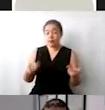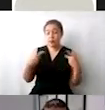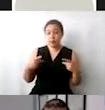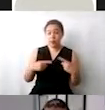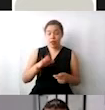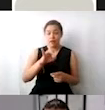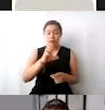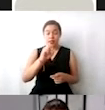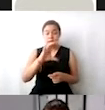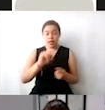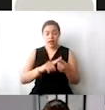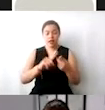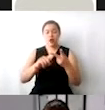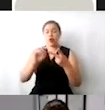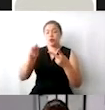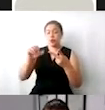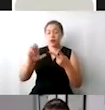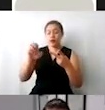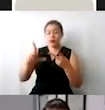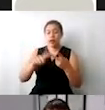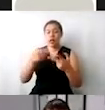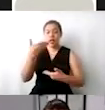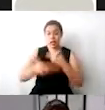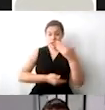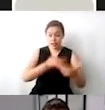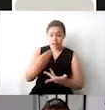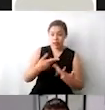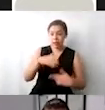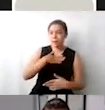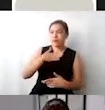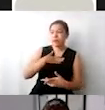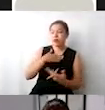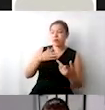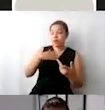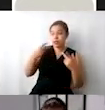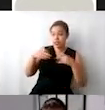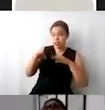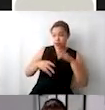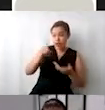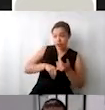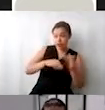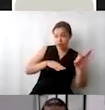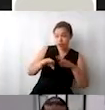moral proporciona o pone a disposición trabajadores propios en beneficio de otra.